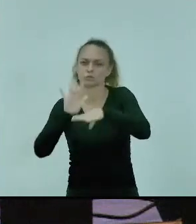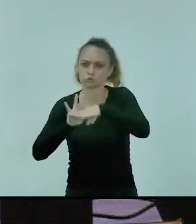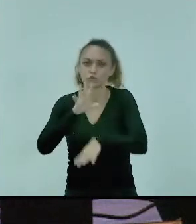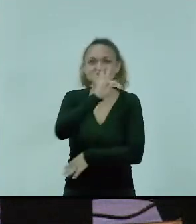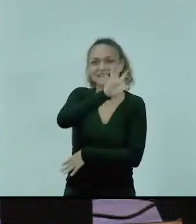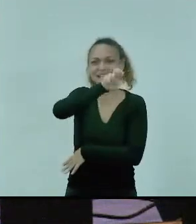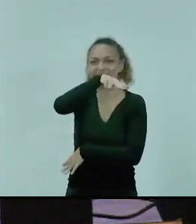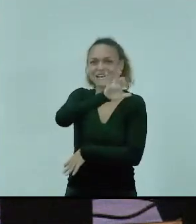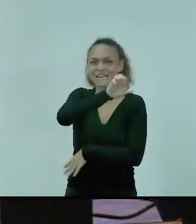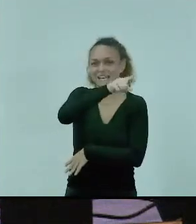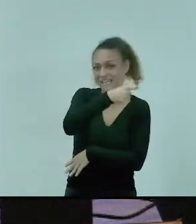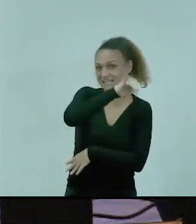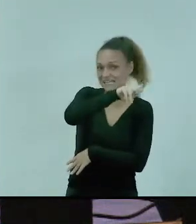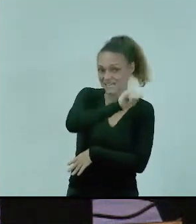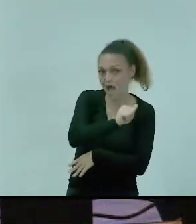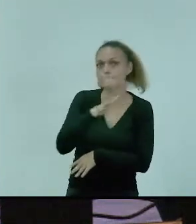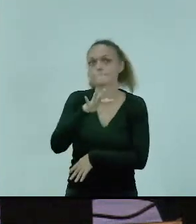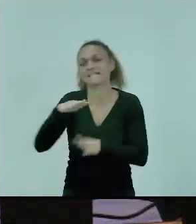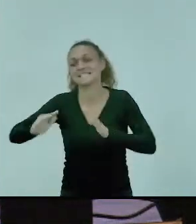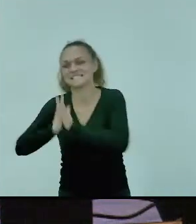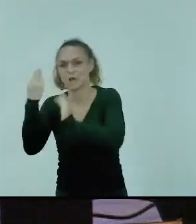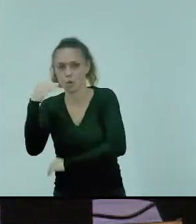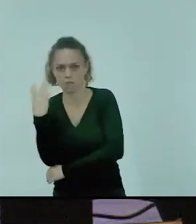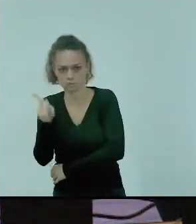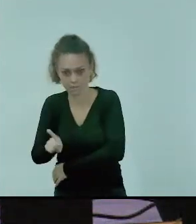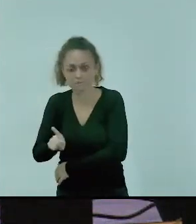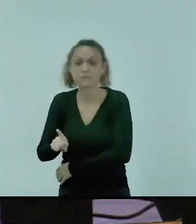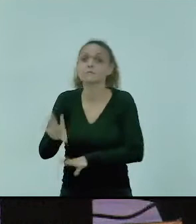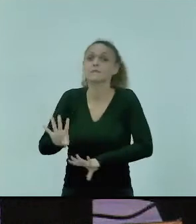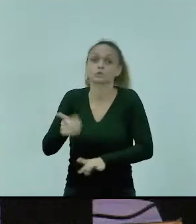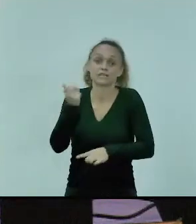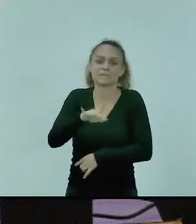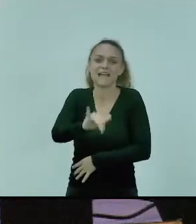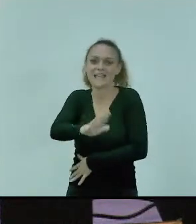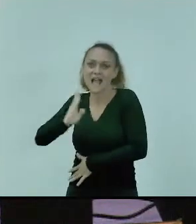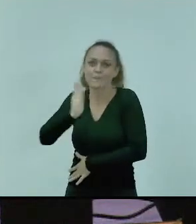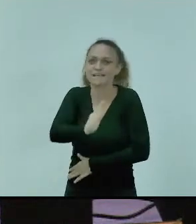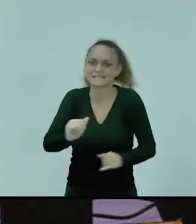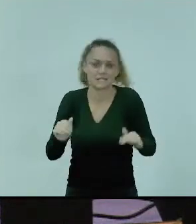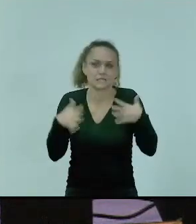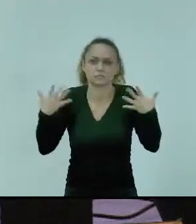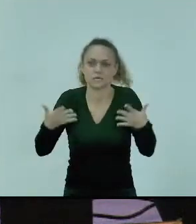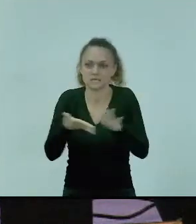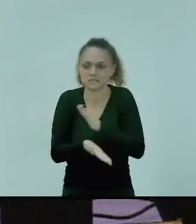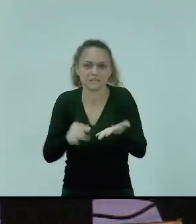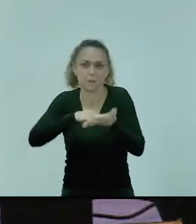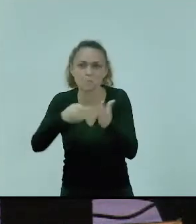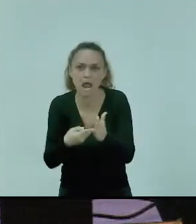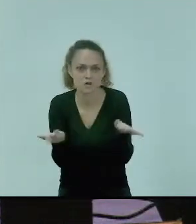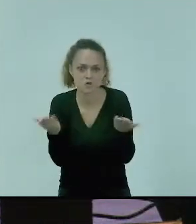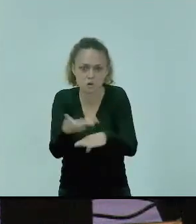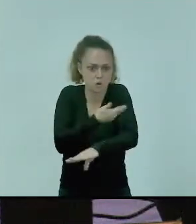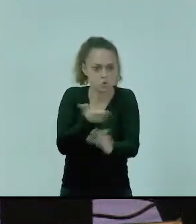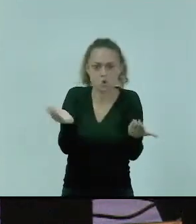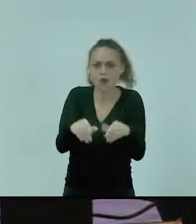otras. Pero también tenemos las amenazas inesperadas. Esto ocurre cuando no hay una previsión, un plan, no